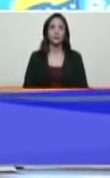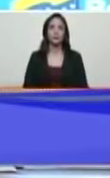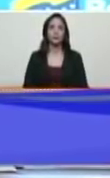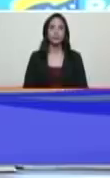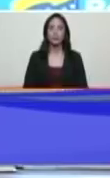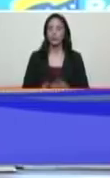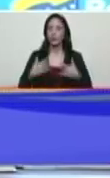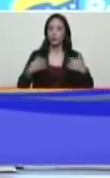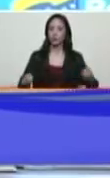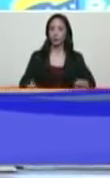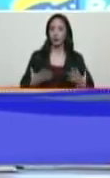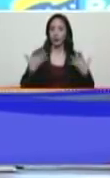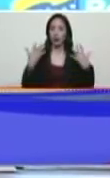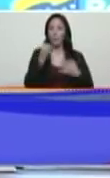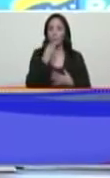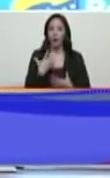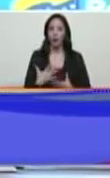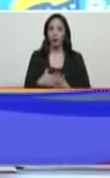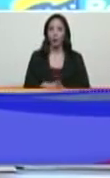encantos